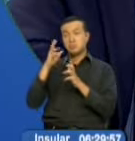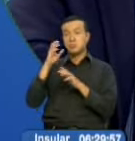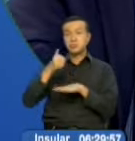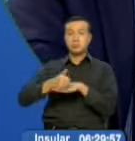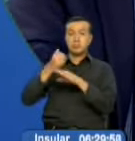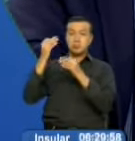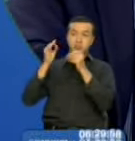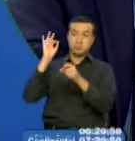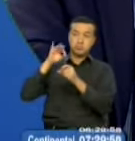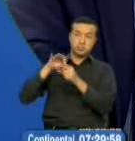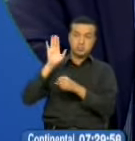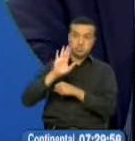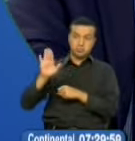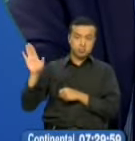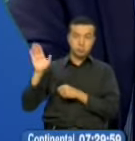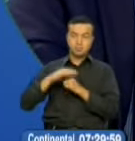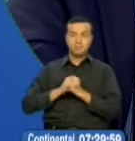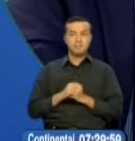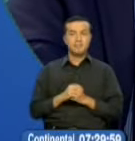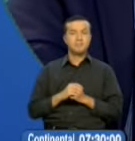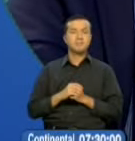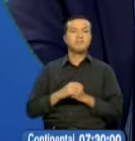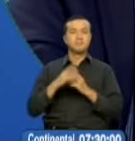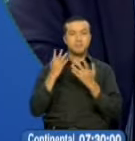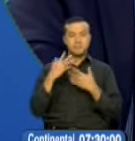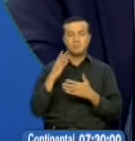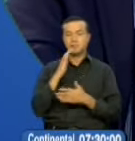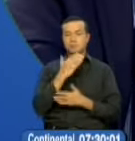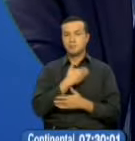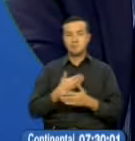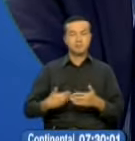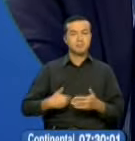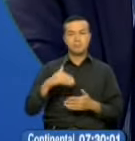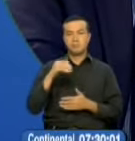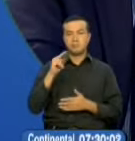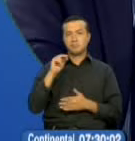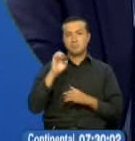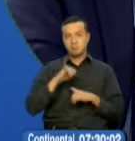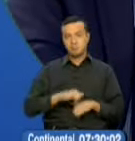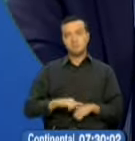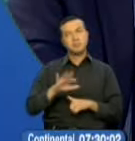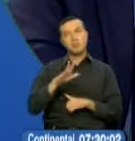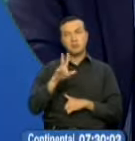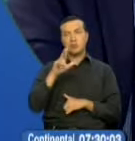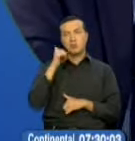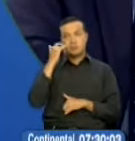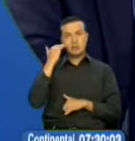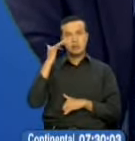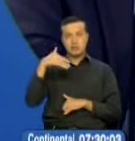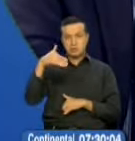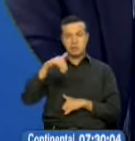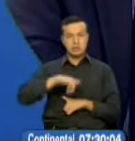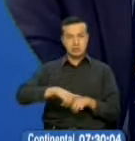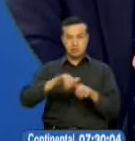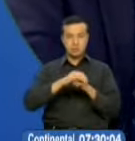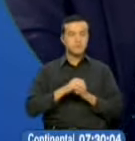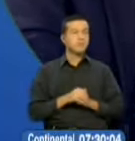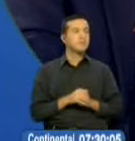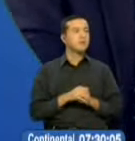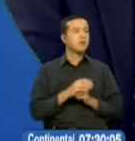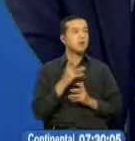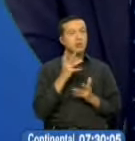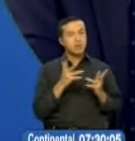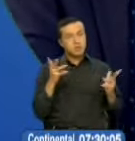contencioso electoral. Es decir, por eso el presidente del Consejo dijo que esto todavía podía durar unos días más. Ahora, tú dices,